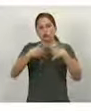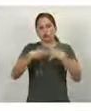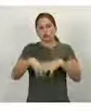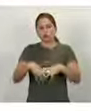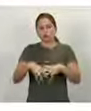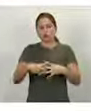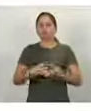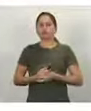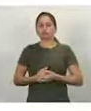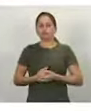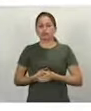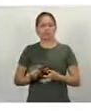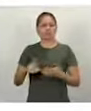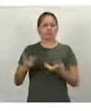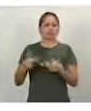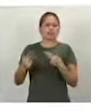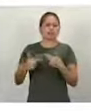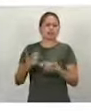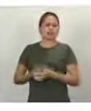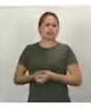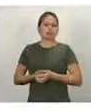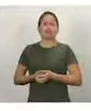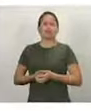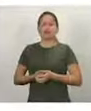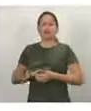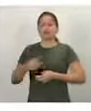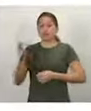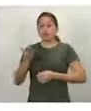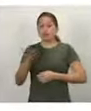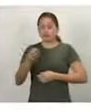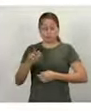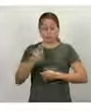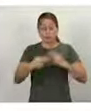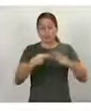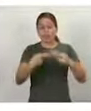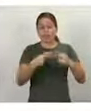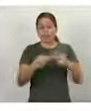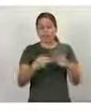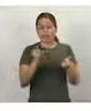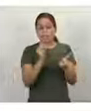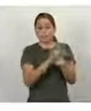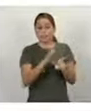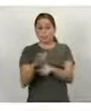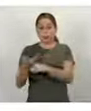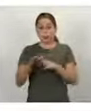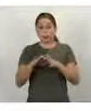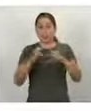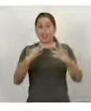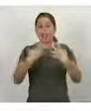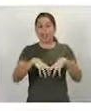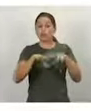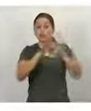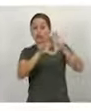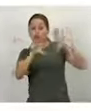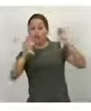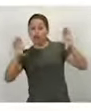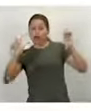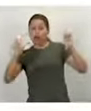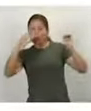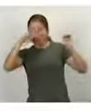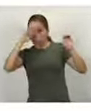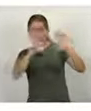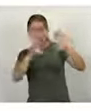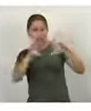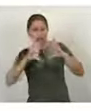Se procedería de inmediato a crear industrias en todo el país. También